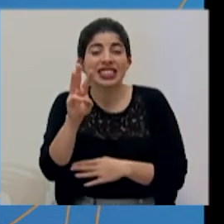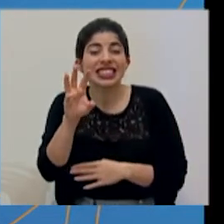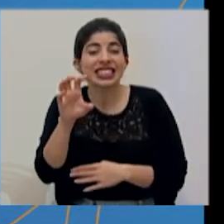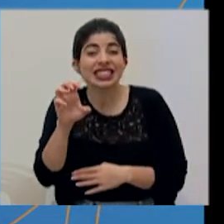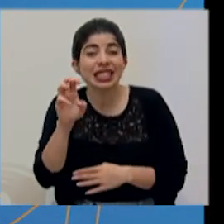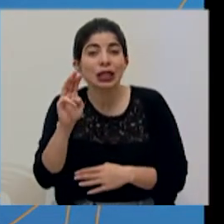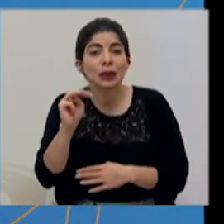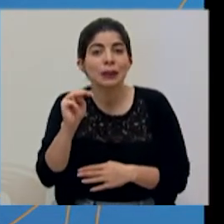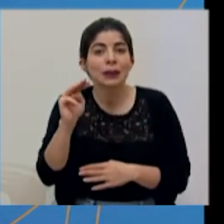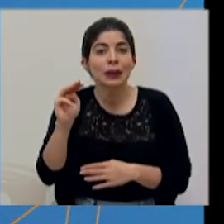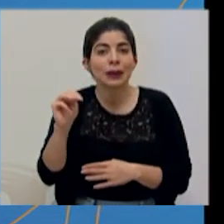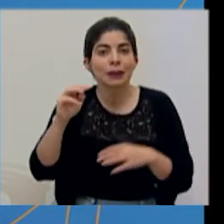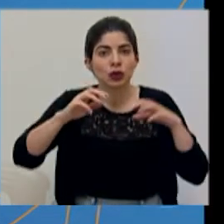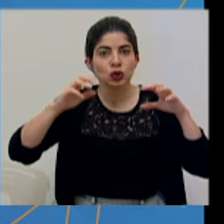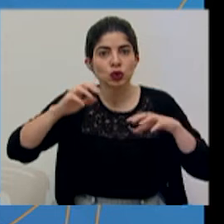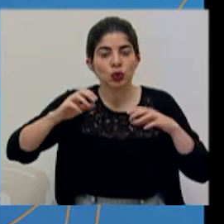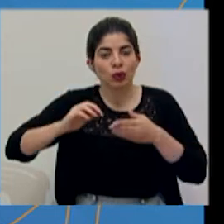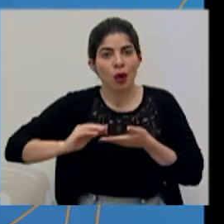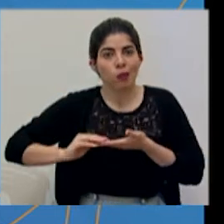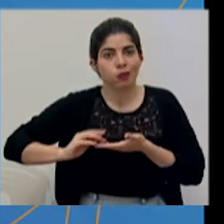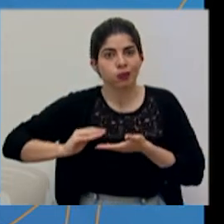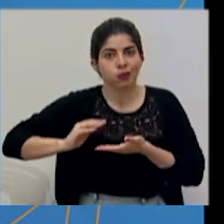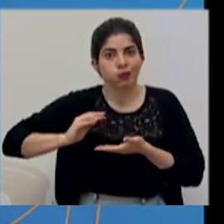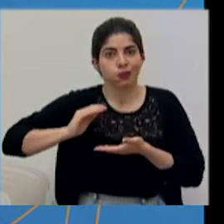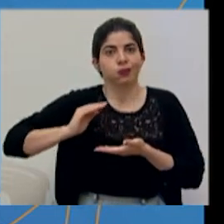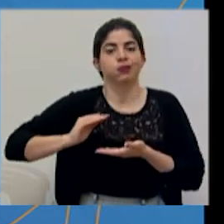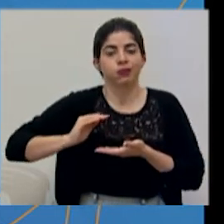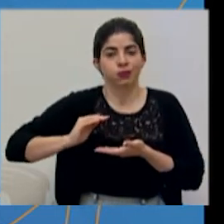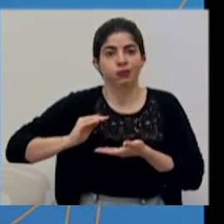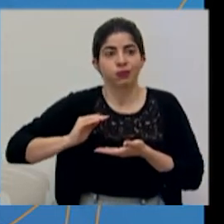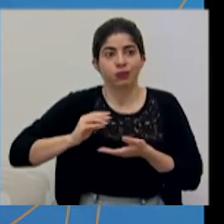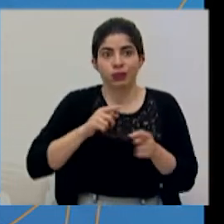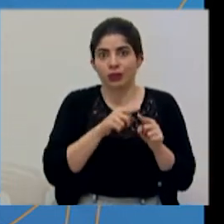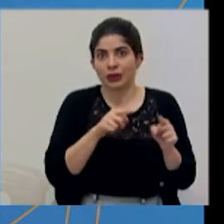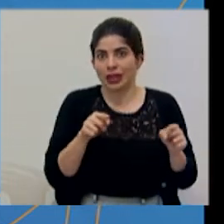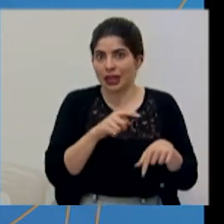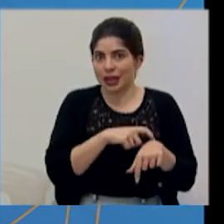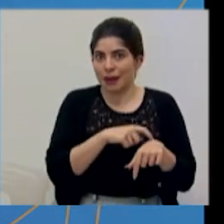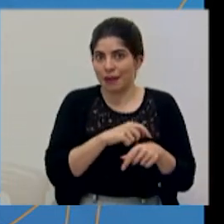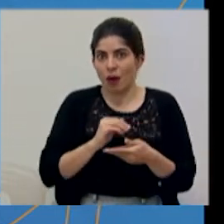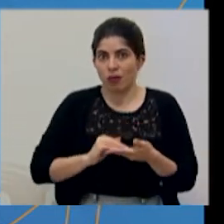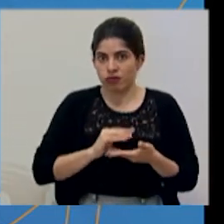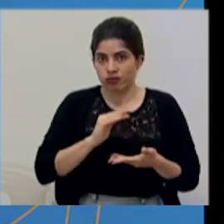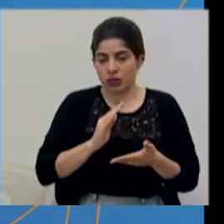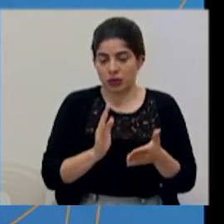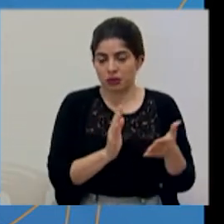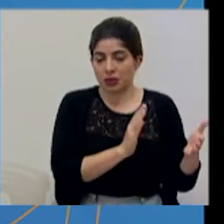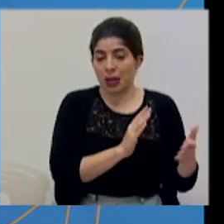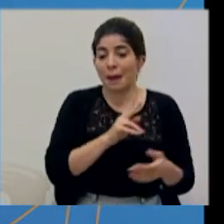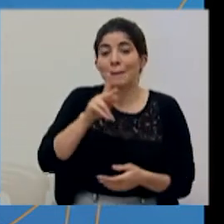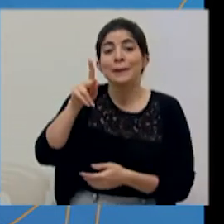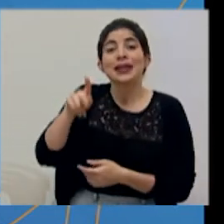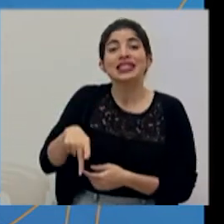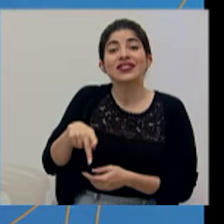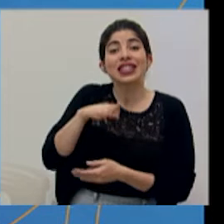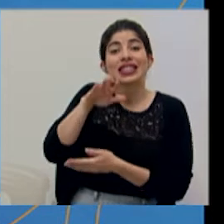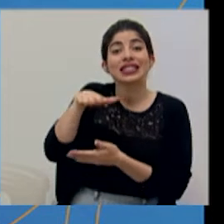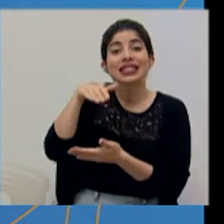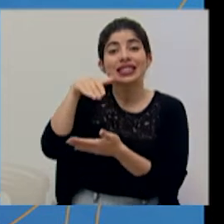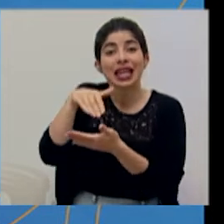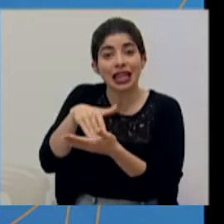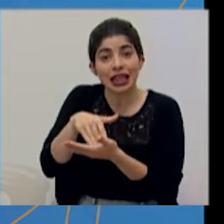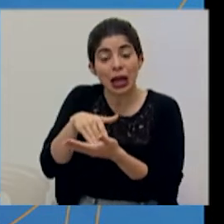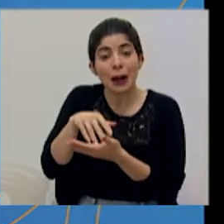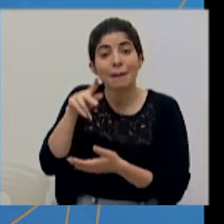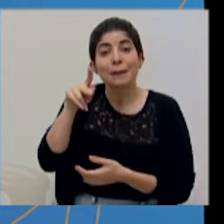600 milímetros de lluvia acumulada en ese periodo. Asimismo, en el Pacífico Central y el